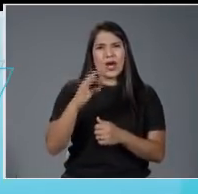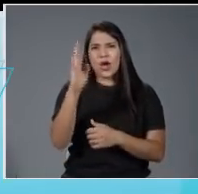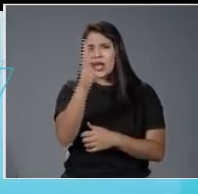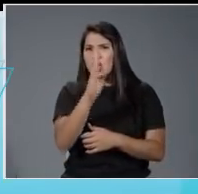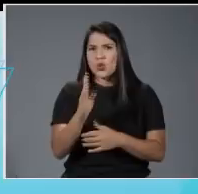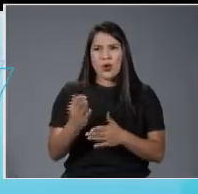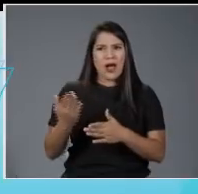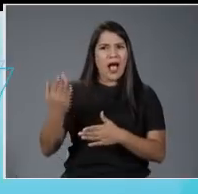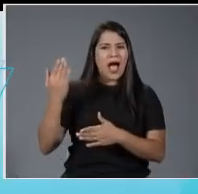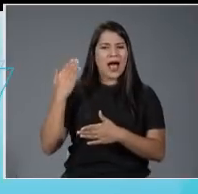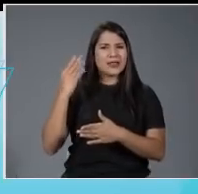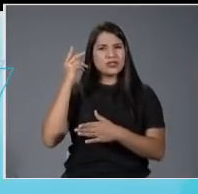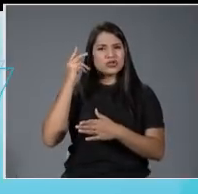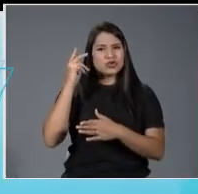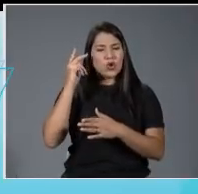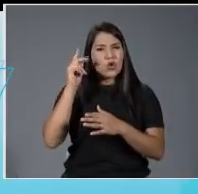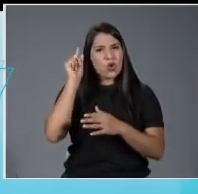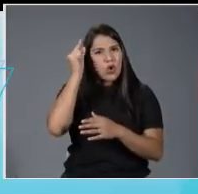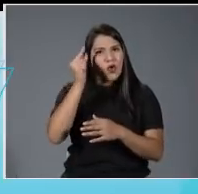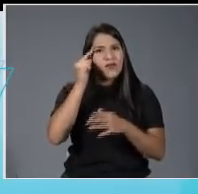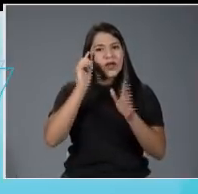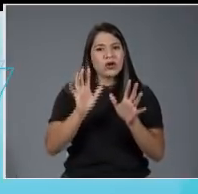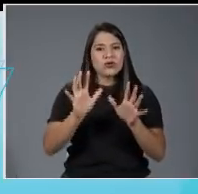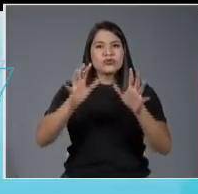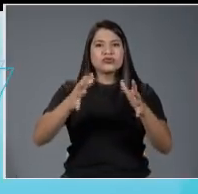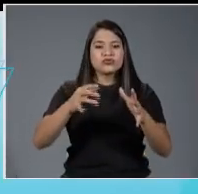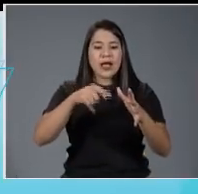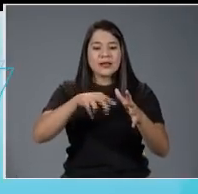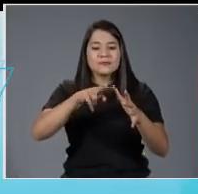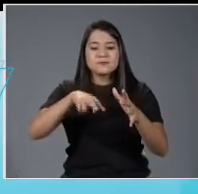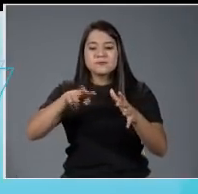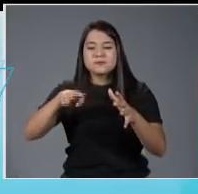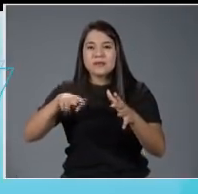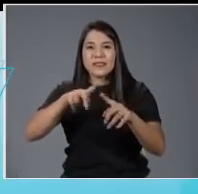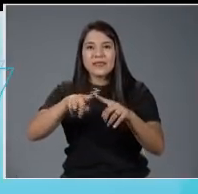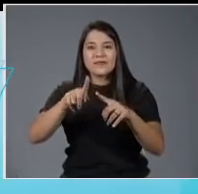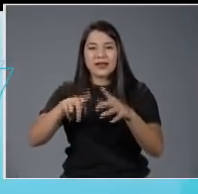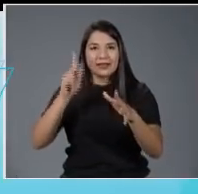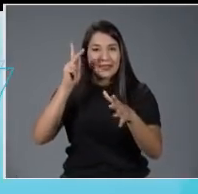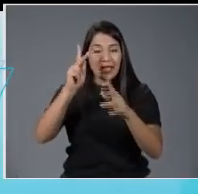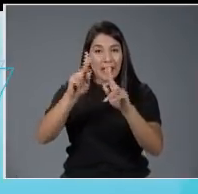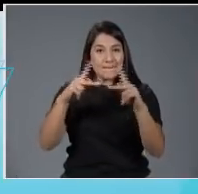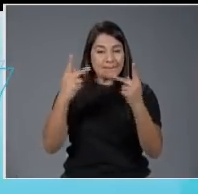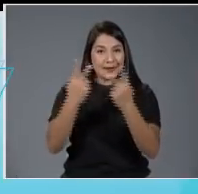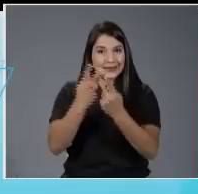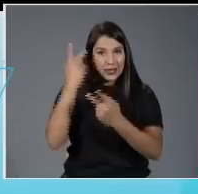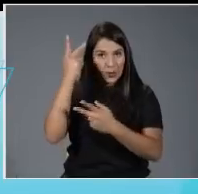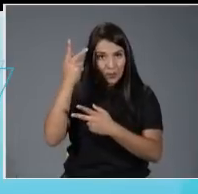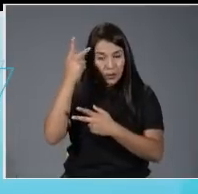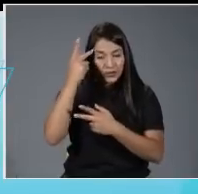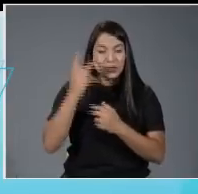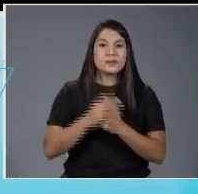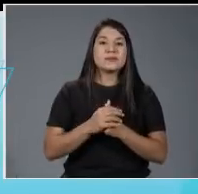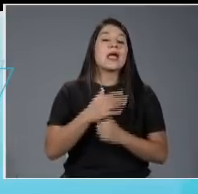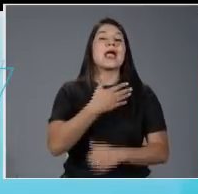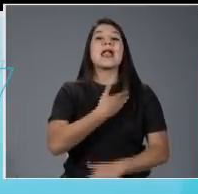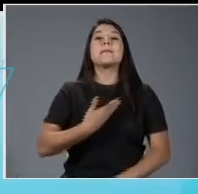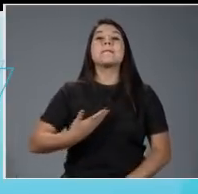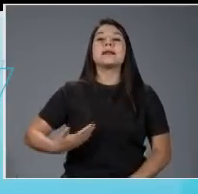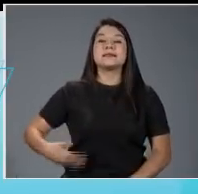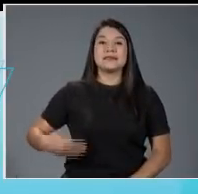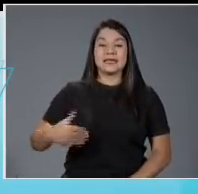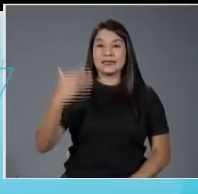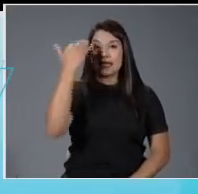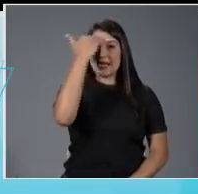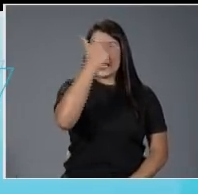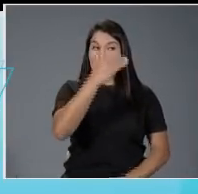este país. Y este gobierno es interesante porque al final de cuentas, aunque el presidente electo lo que anunció